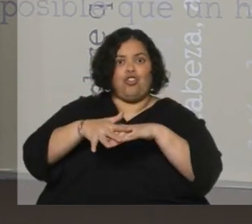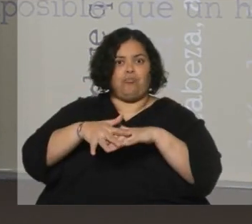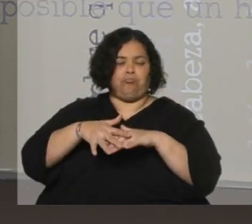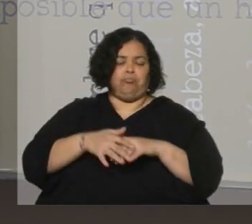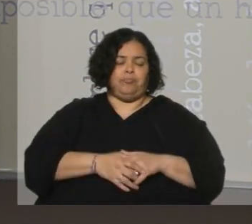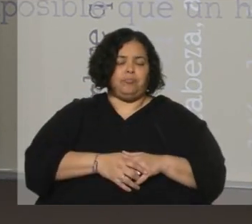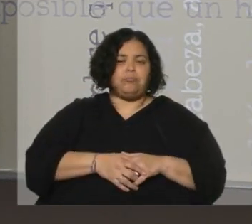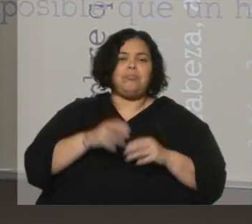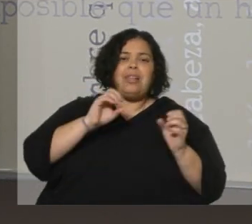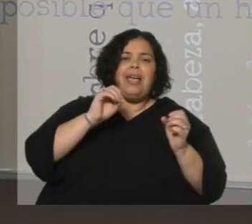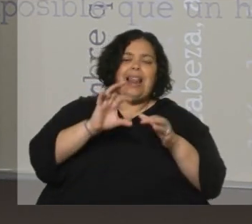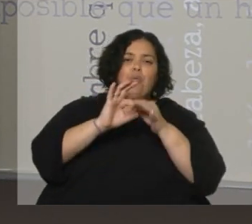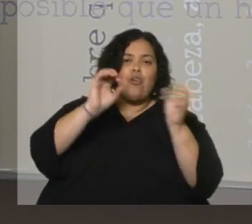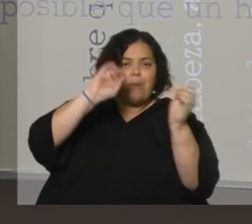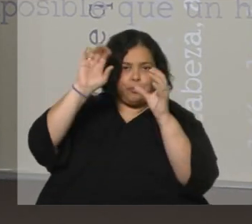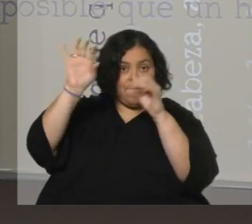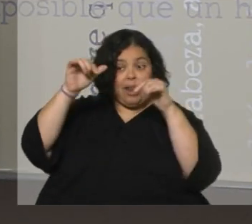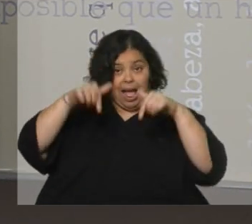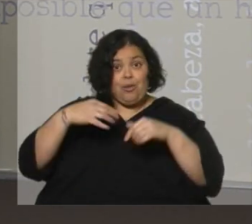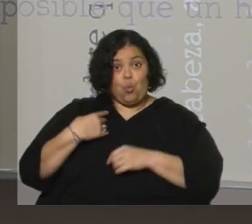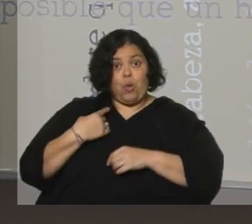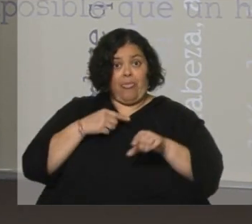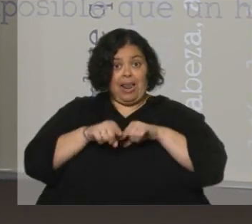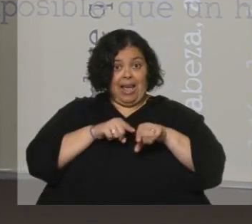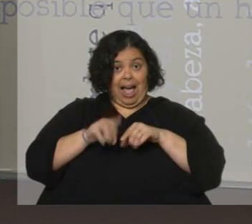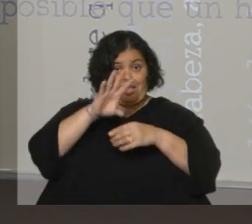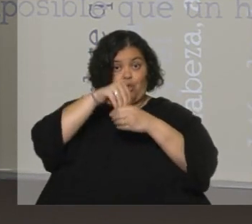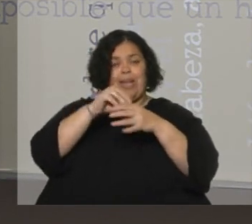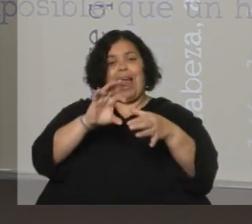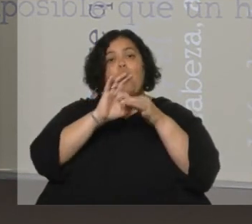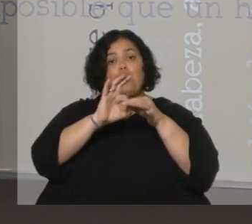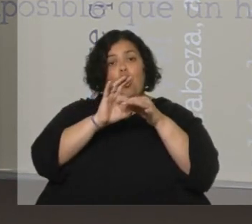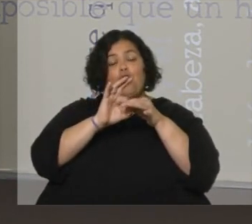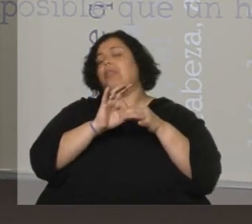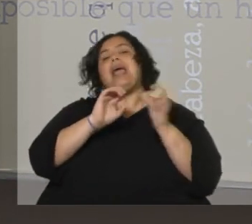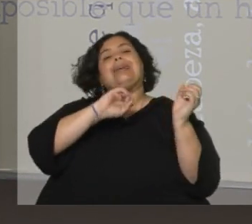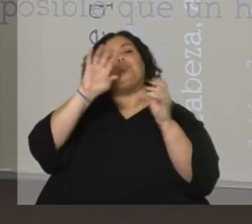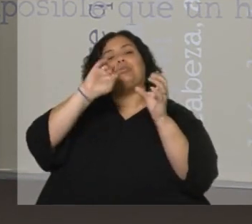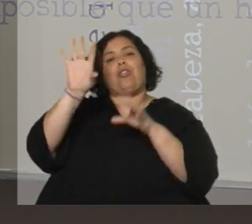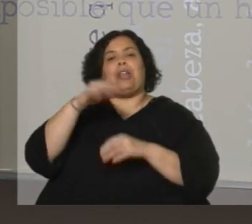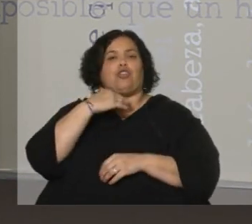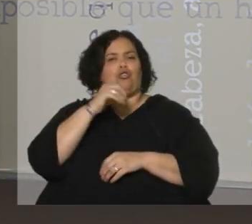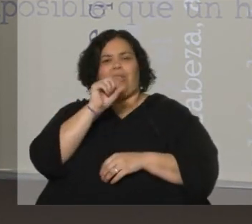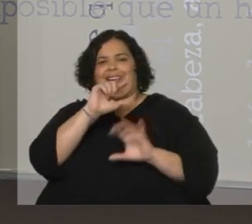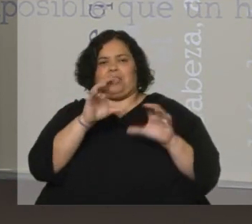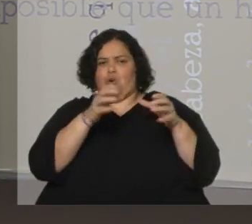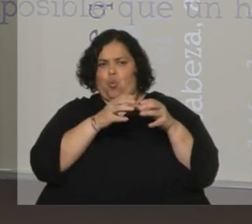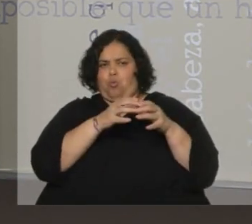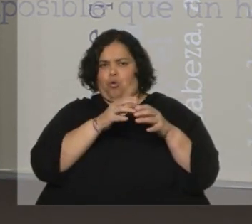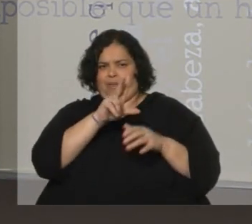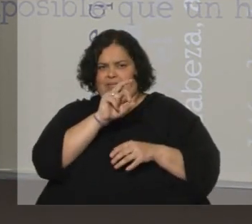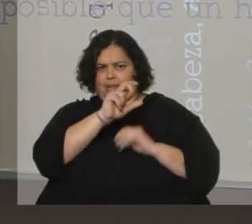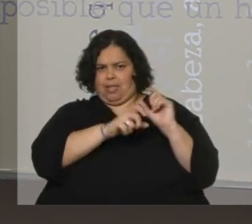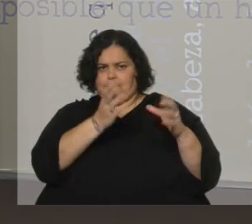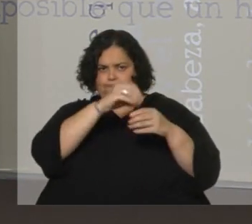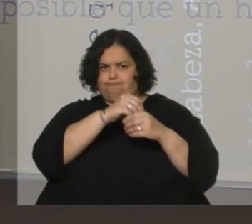delegado en la unión de exportadores Así que este la verdad que no no s no sabbe exactamente de esos grupos conformados Pero bueno este seguramente digo nuestro nuestro delegado va